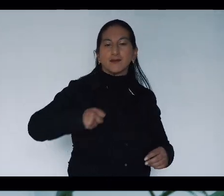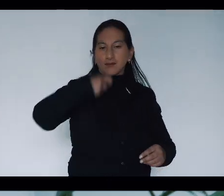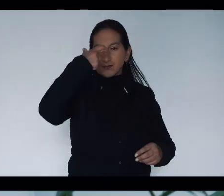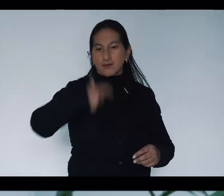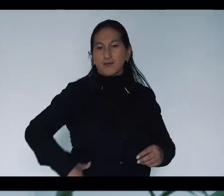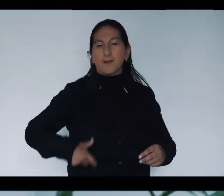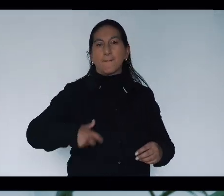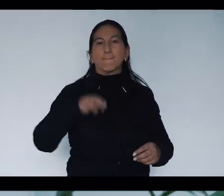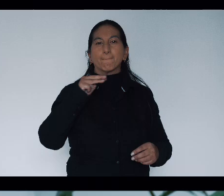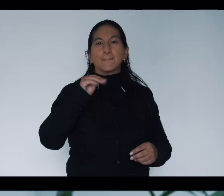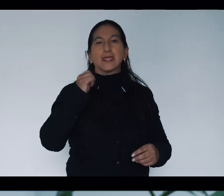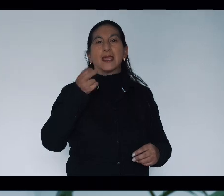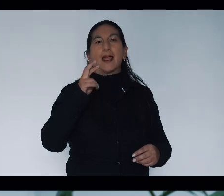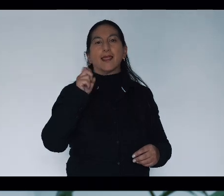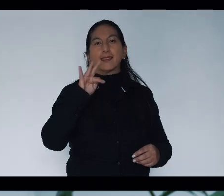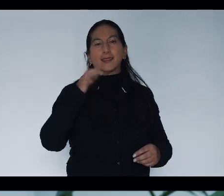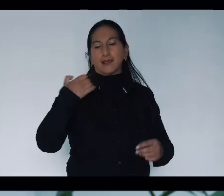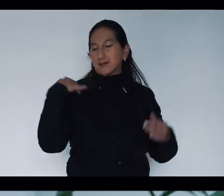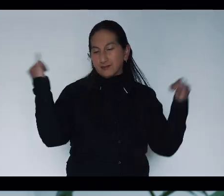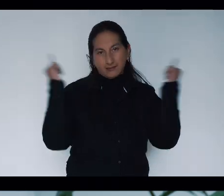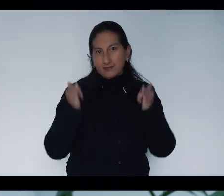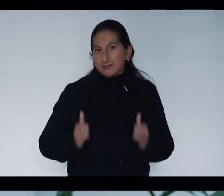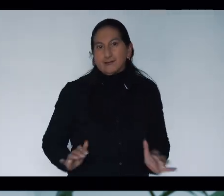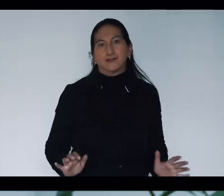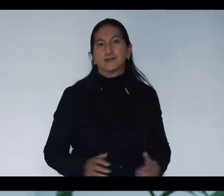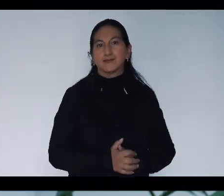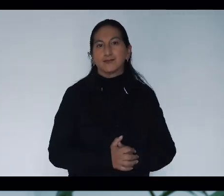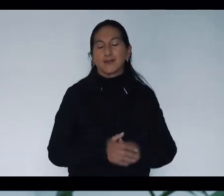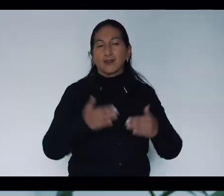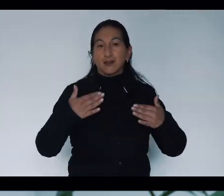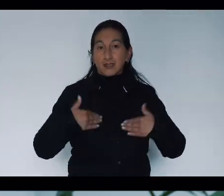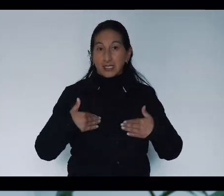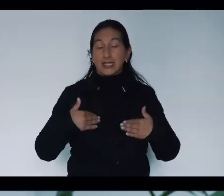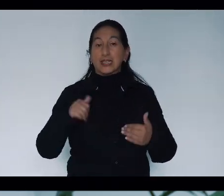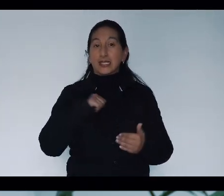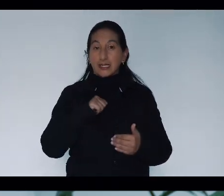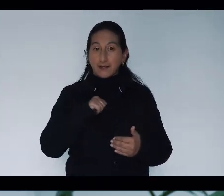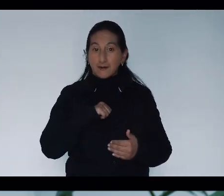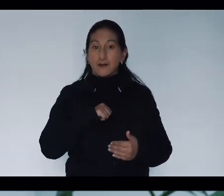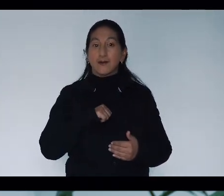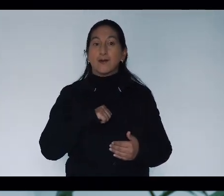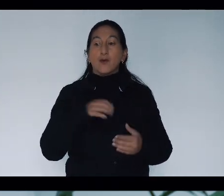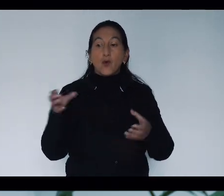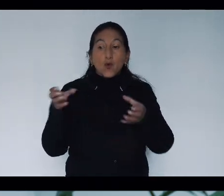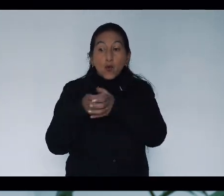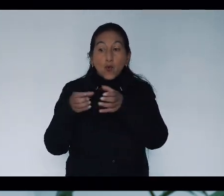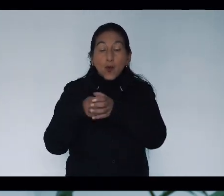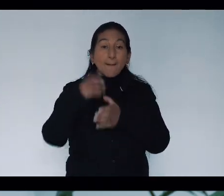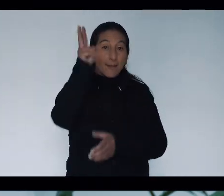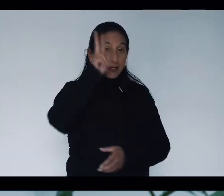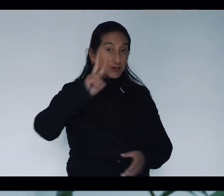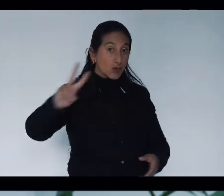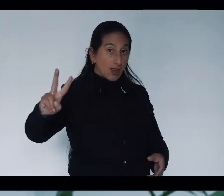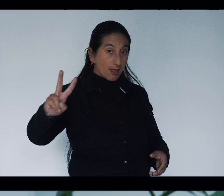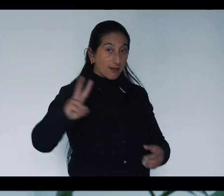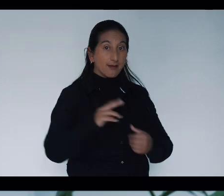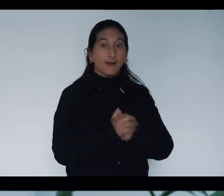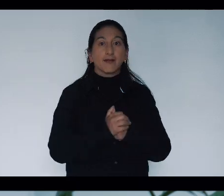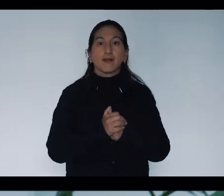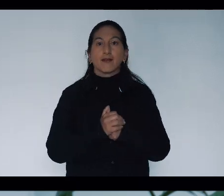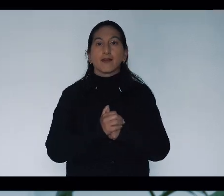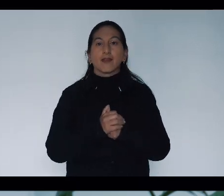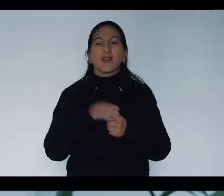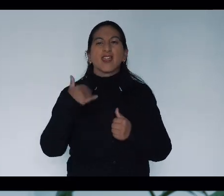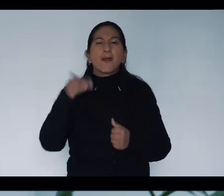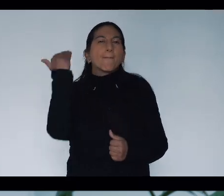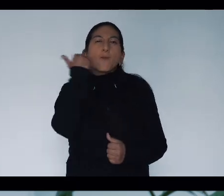nos asisten y tenemos. Tenemos también acá que dentro de la población venezolana, en lo que es